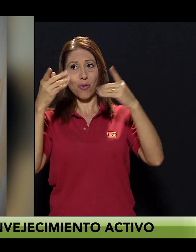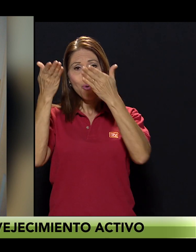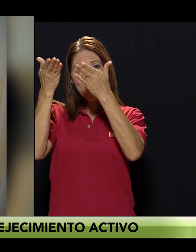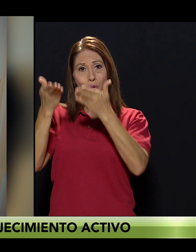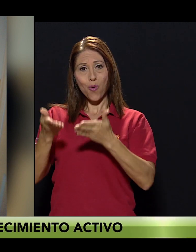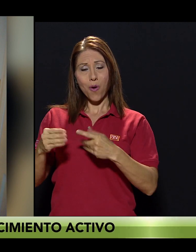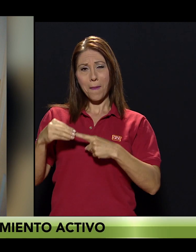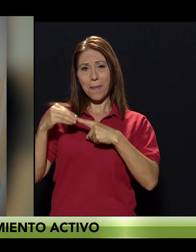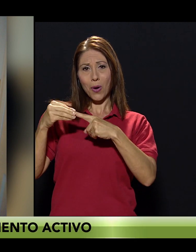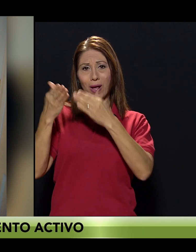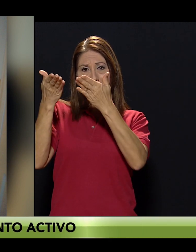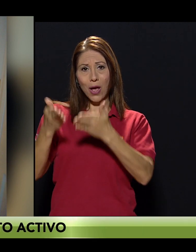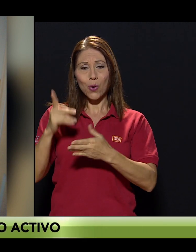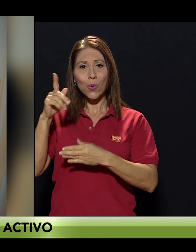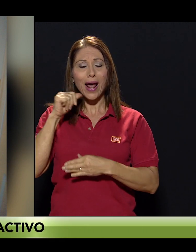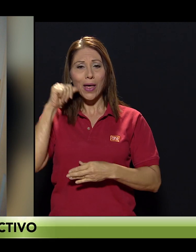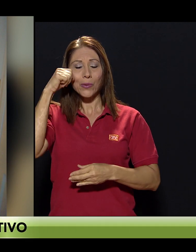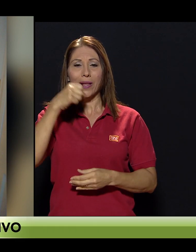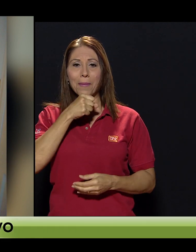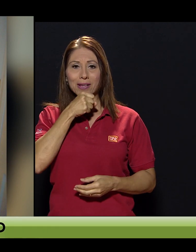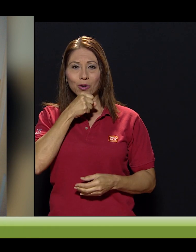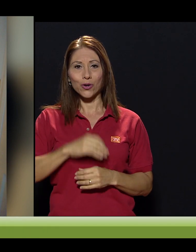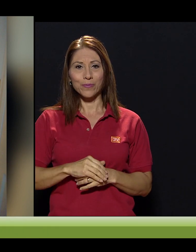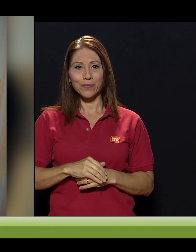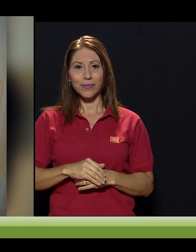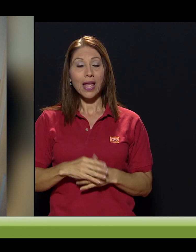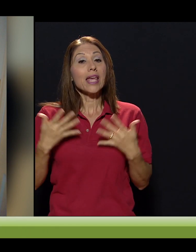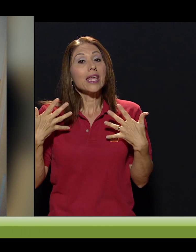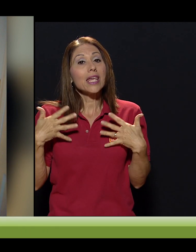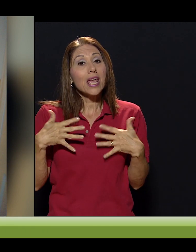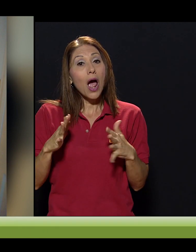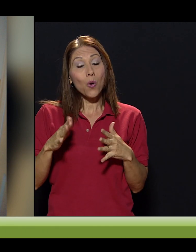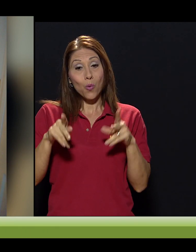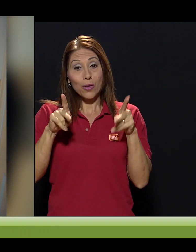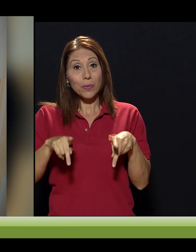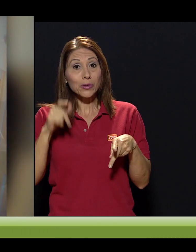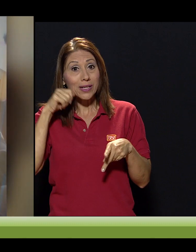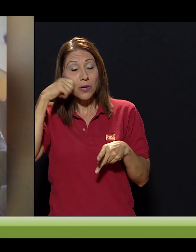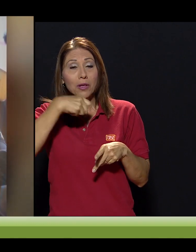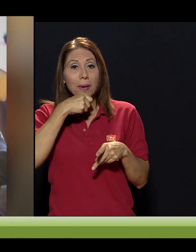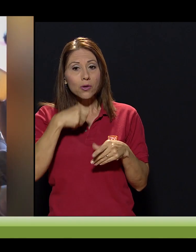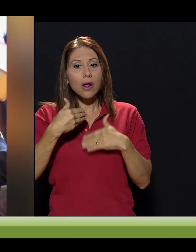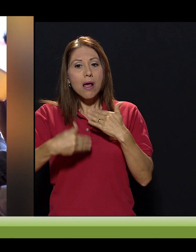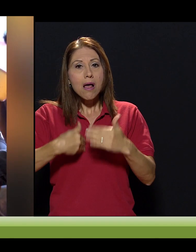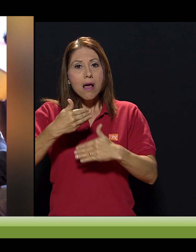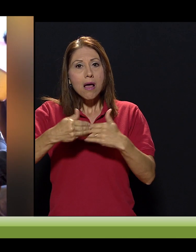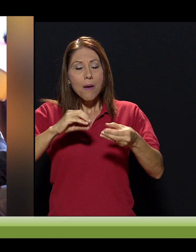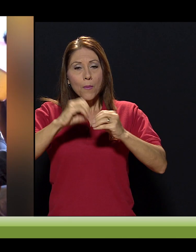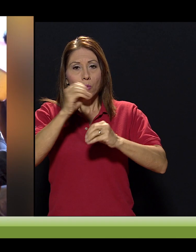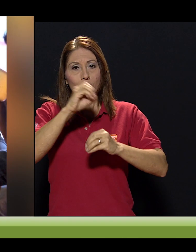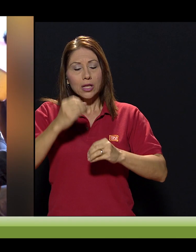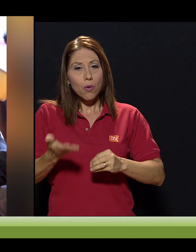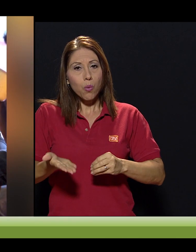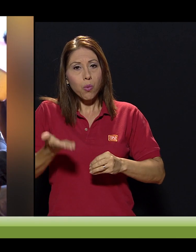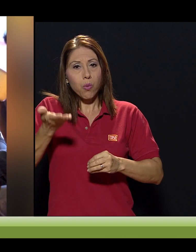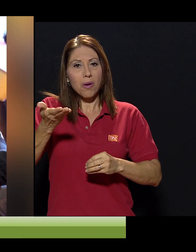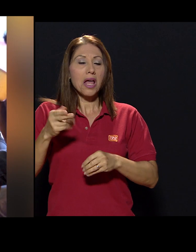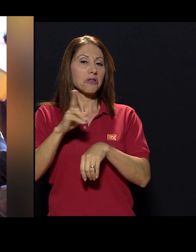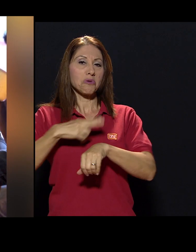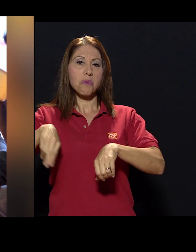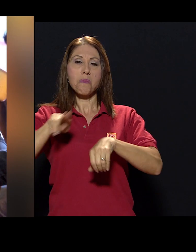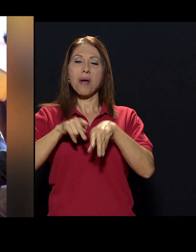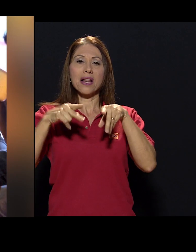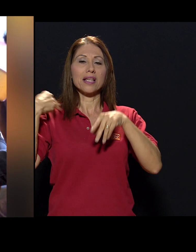El documental Trae a la pantalla grande La figura protagónica De una adulta mayor Y aun cuando Esta